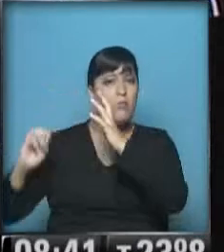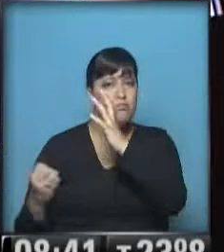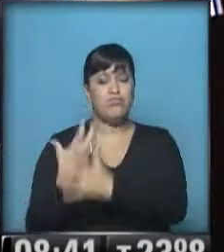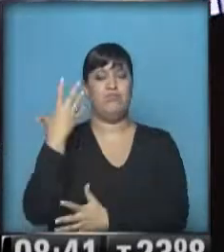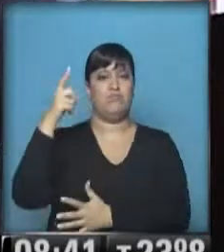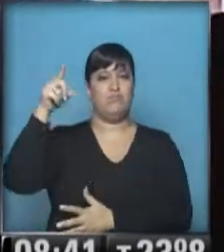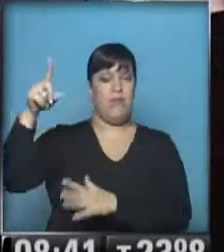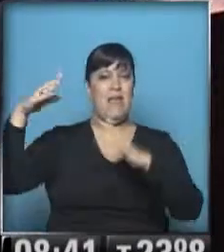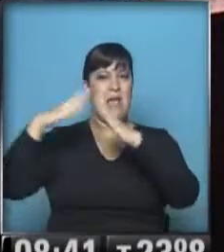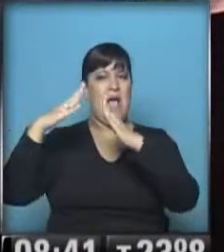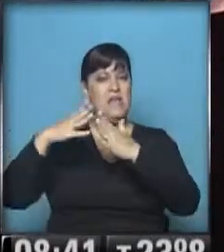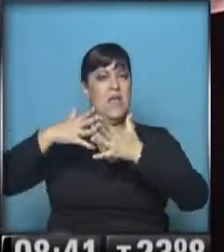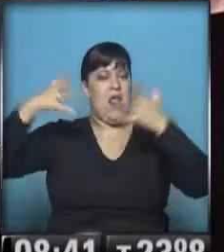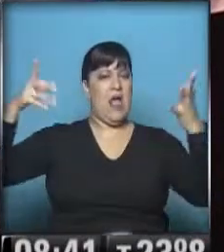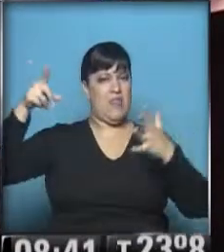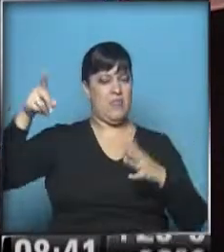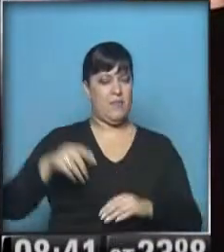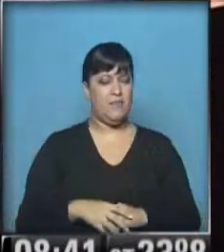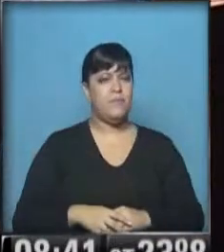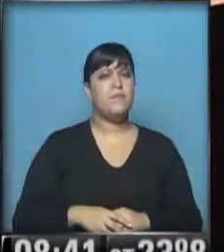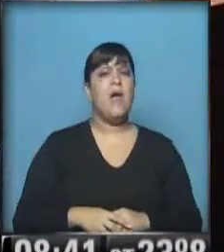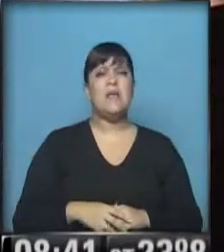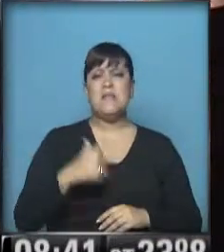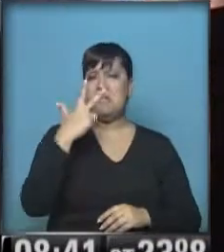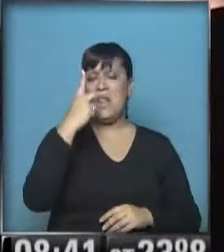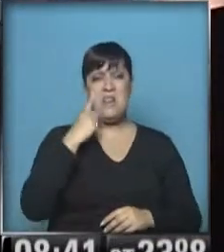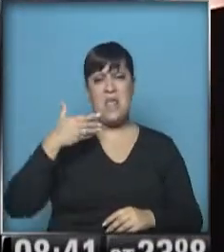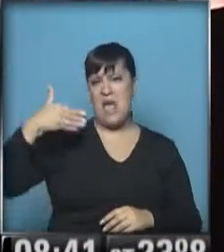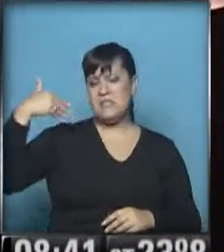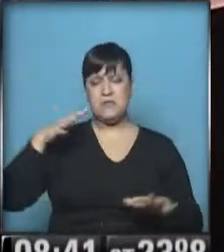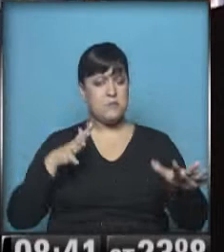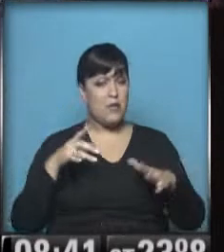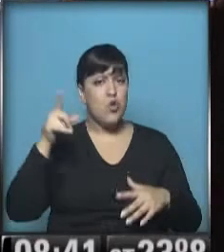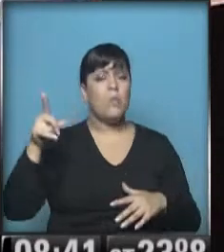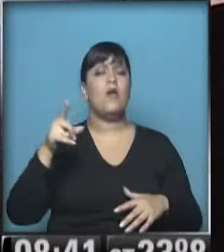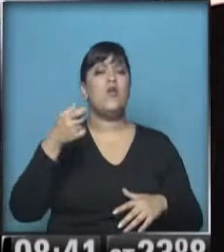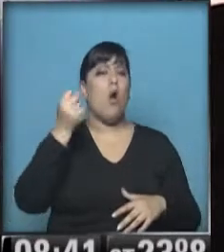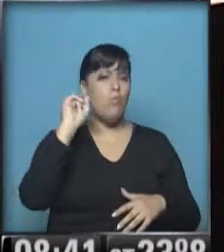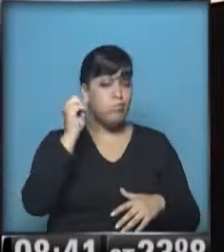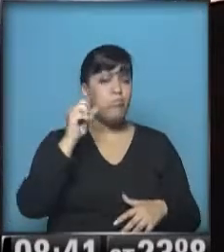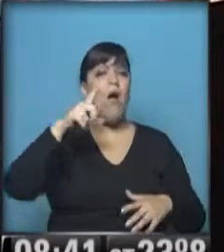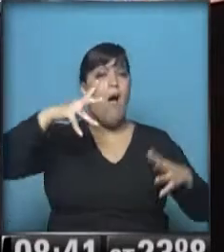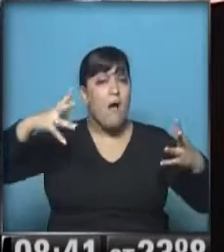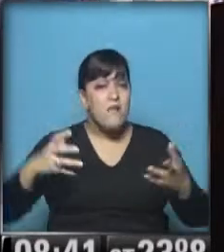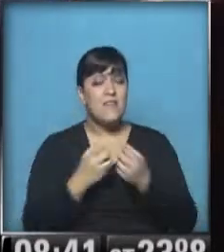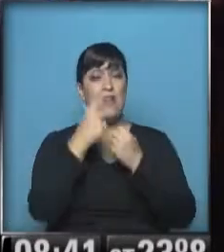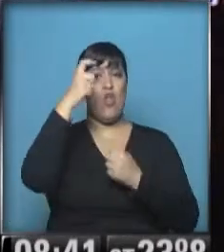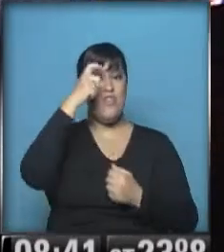mundo. Hace 3 días apenas estuvimos conmemorando los 10 años del